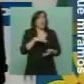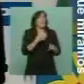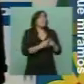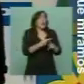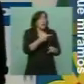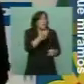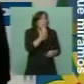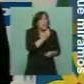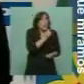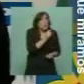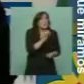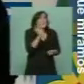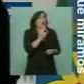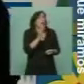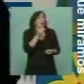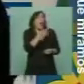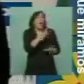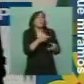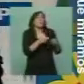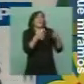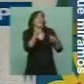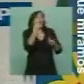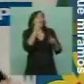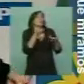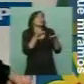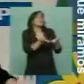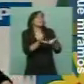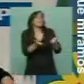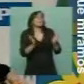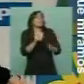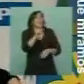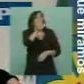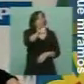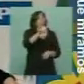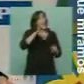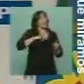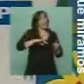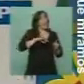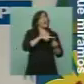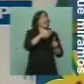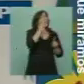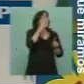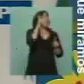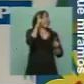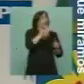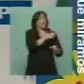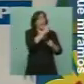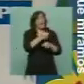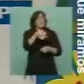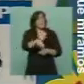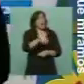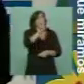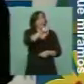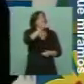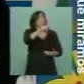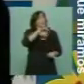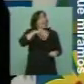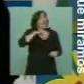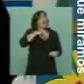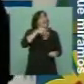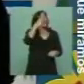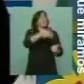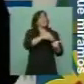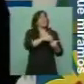periodísticos seguramente de algún servicio de haber prestado y que han cobrado del año 2008 a la fecha 1 millón de pesos en